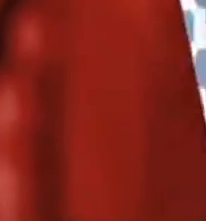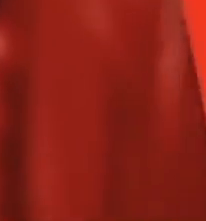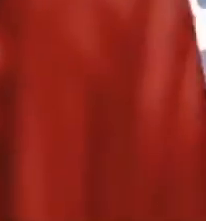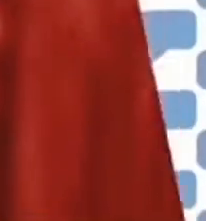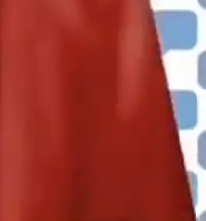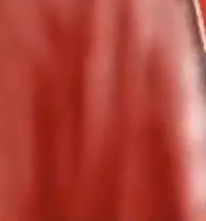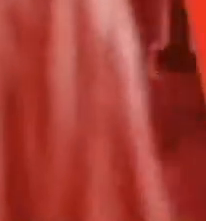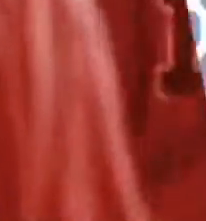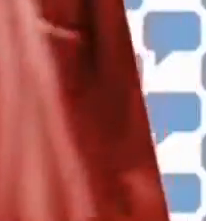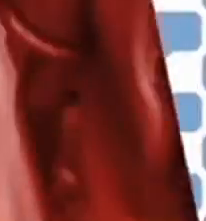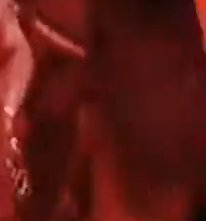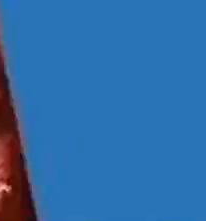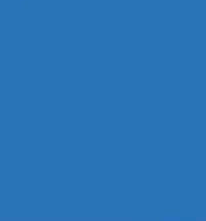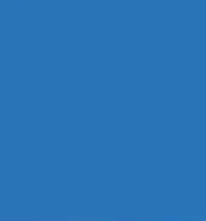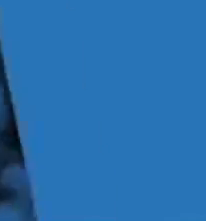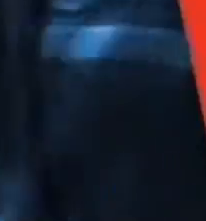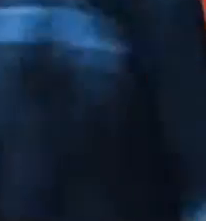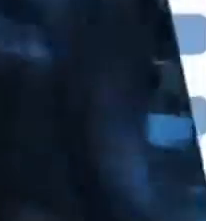y